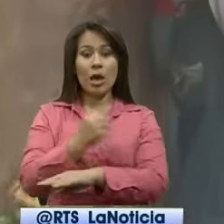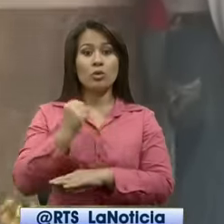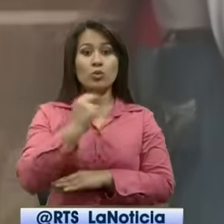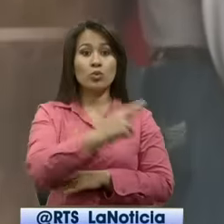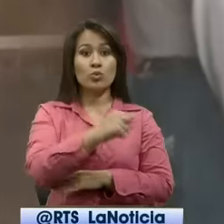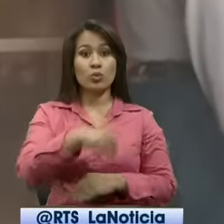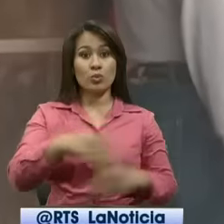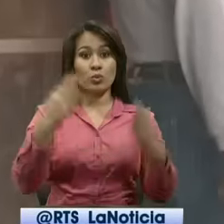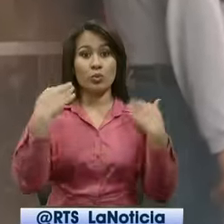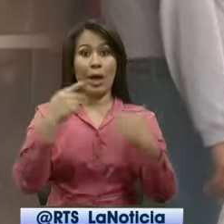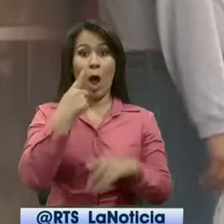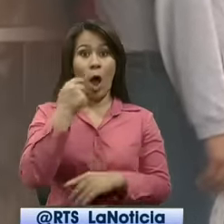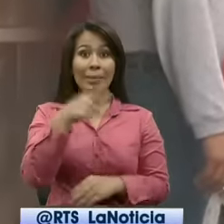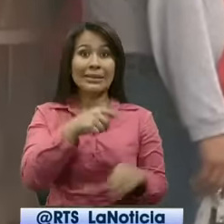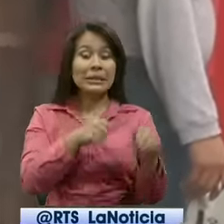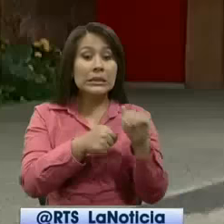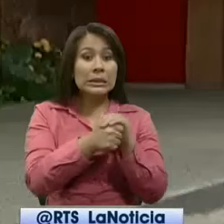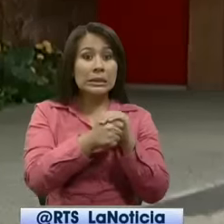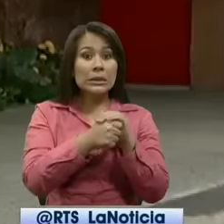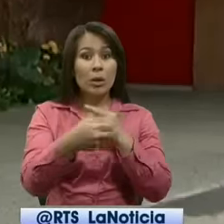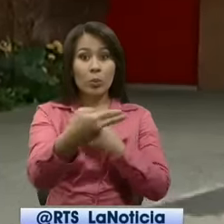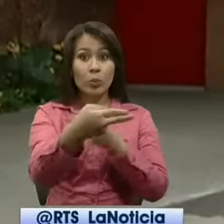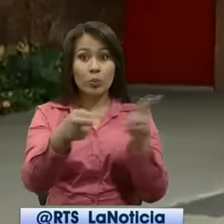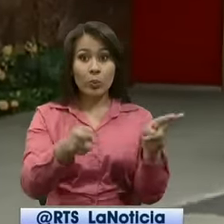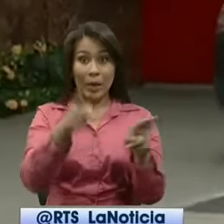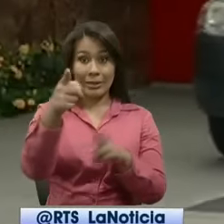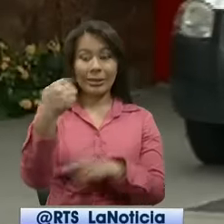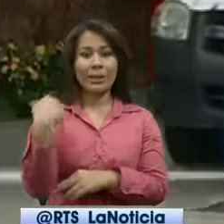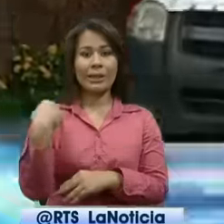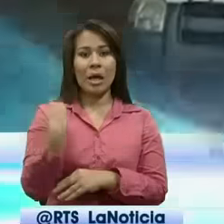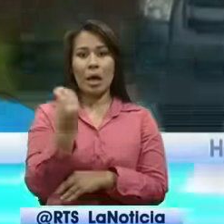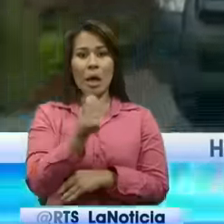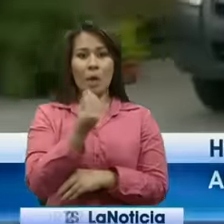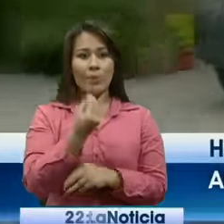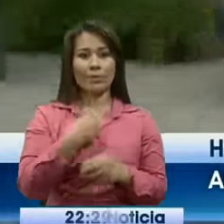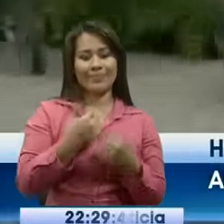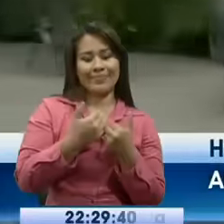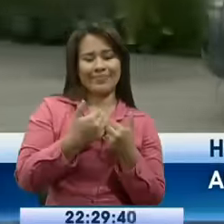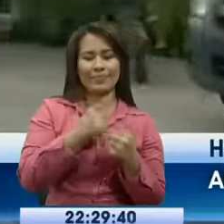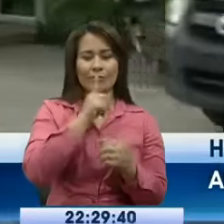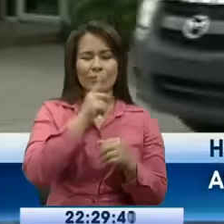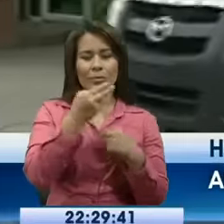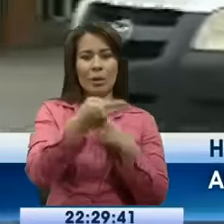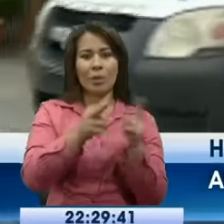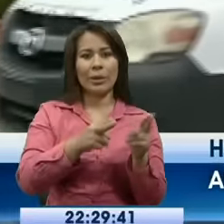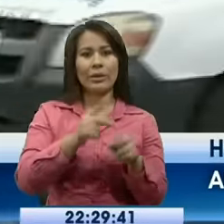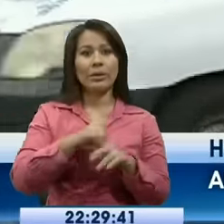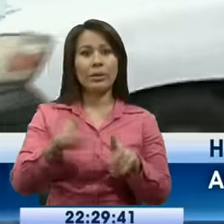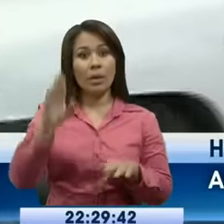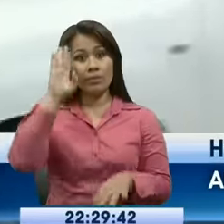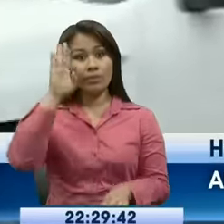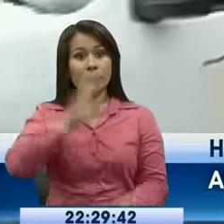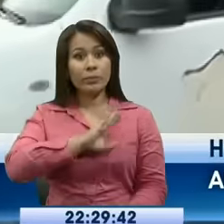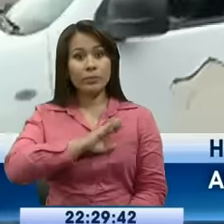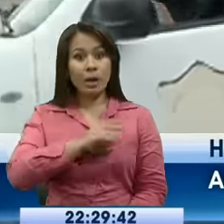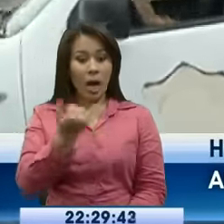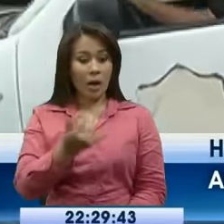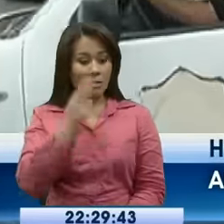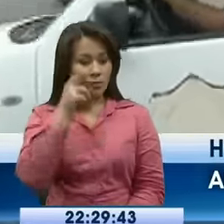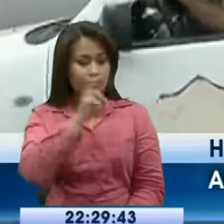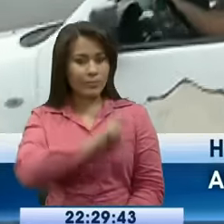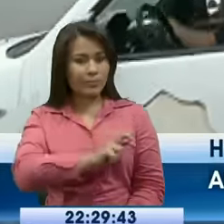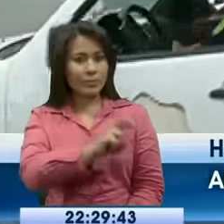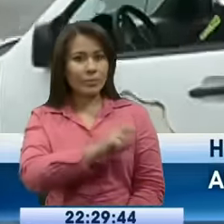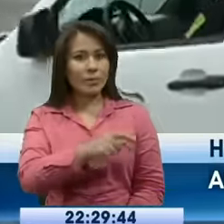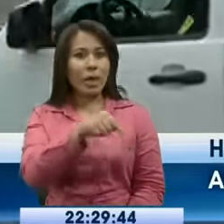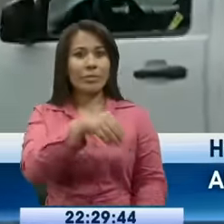Guayaquil. El hombre se encontraba en una de las habitaciones con una joven. Personal de criminalística y de la Dirección Nacional de Delitos contra la